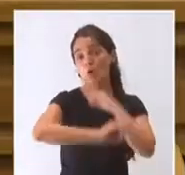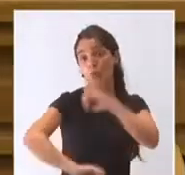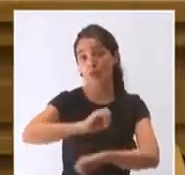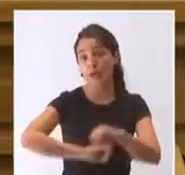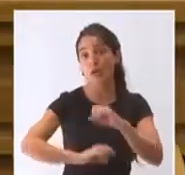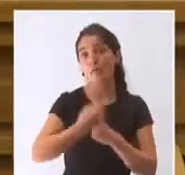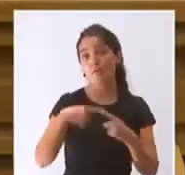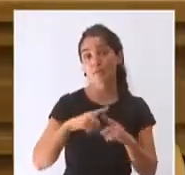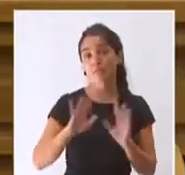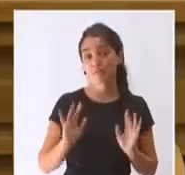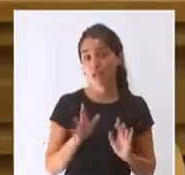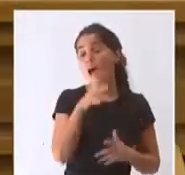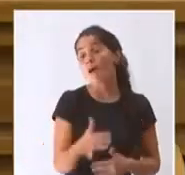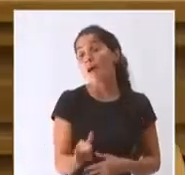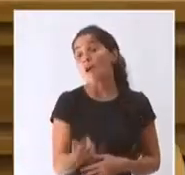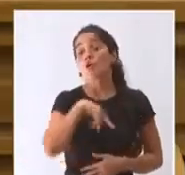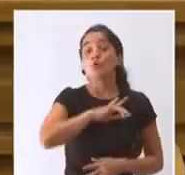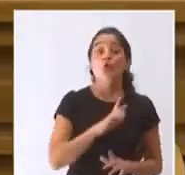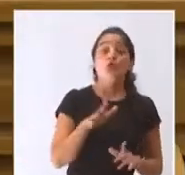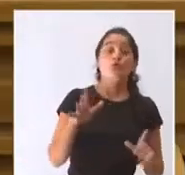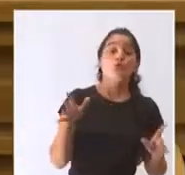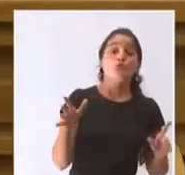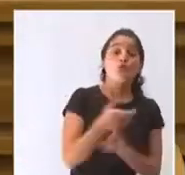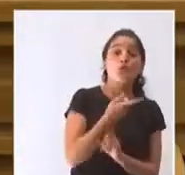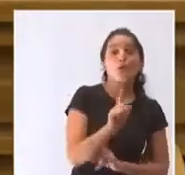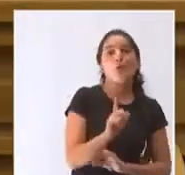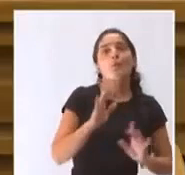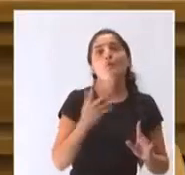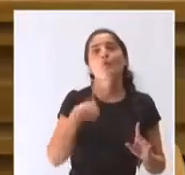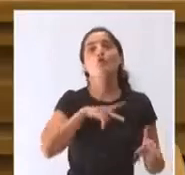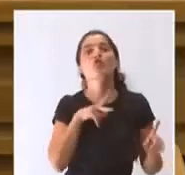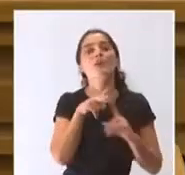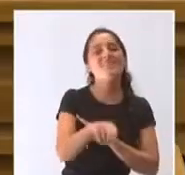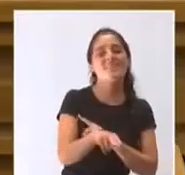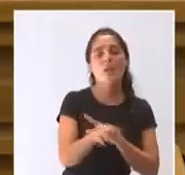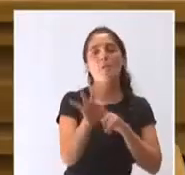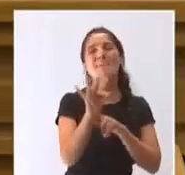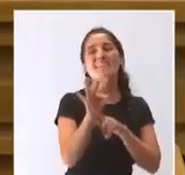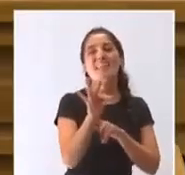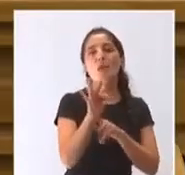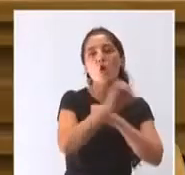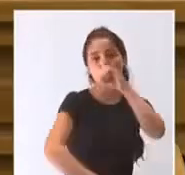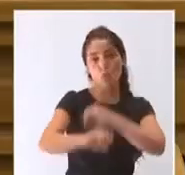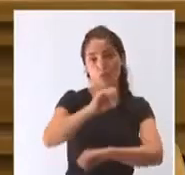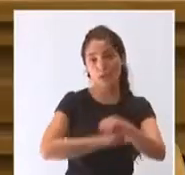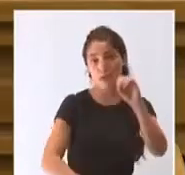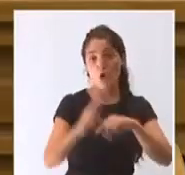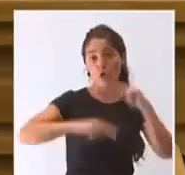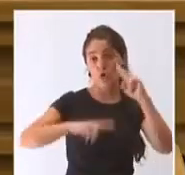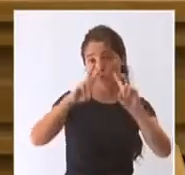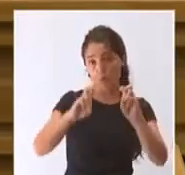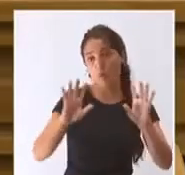vamos aquí de hecho hemos impedido que pusieran un vertedero nuclear y lo vamos a seguir impidiendo por supuesto cuanto menos